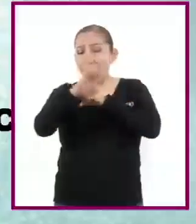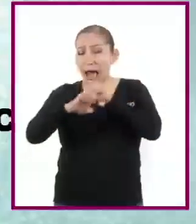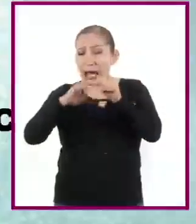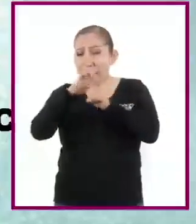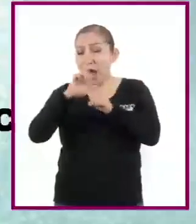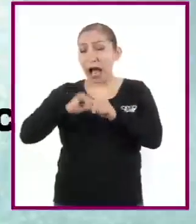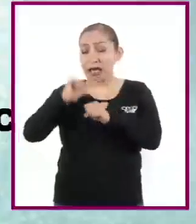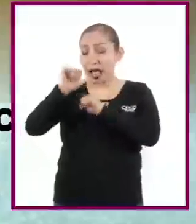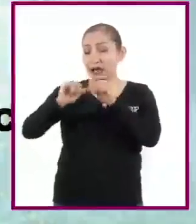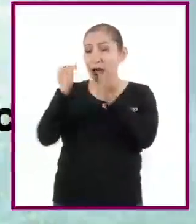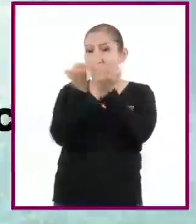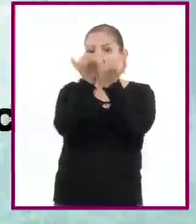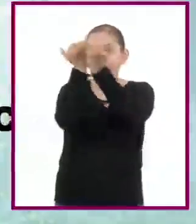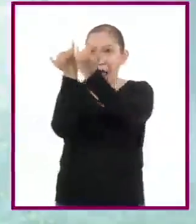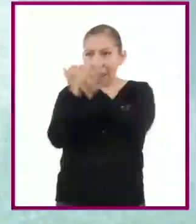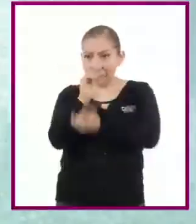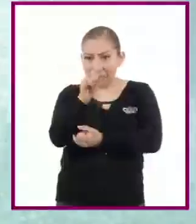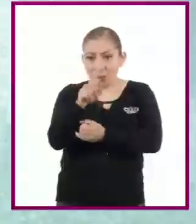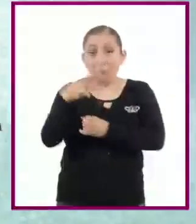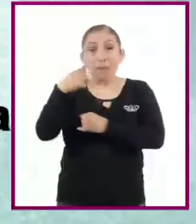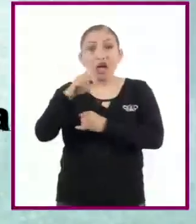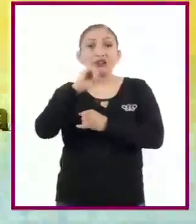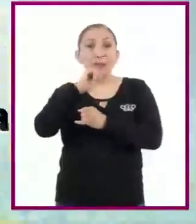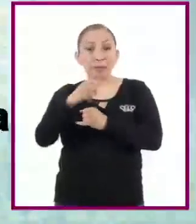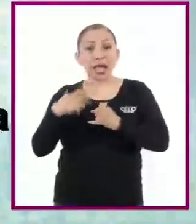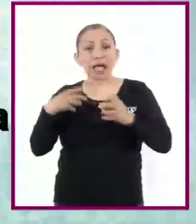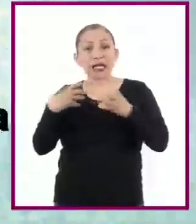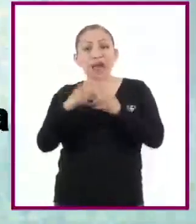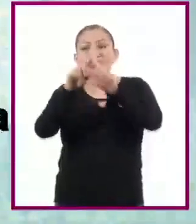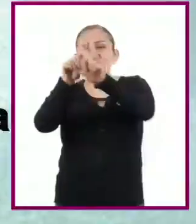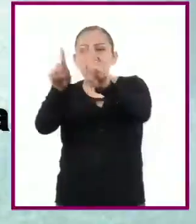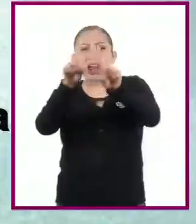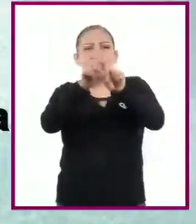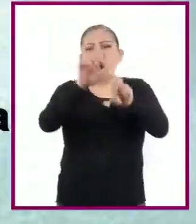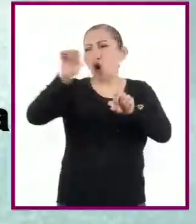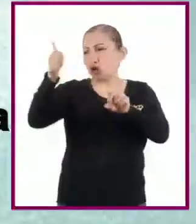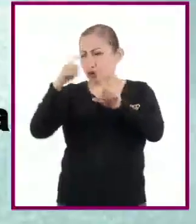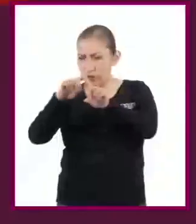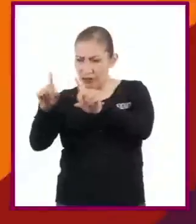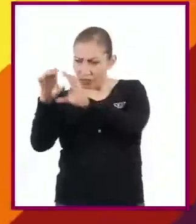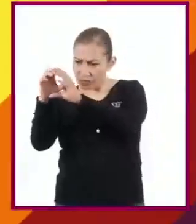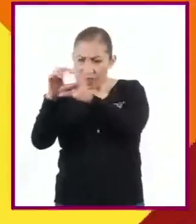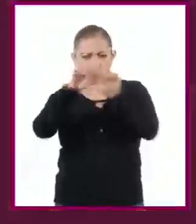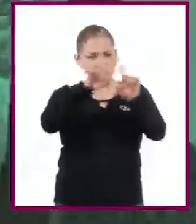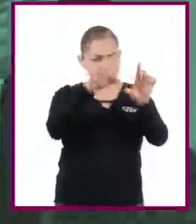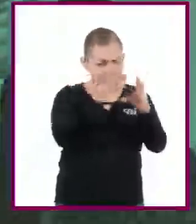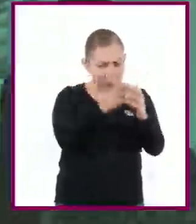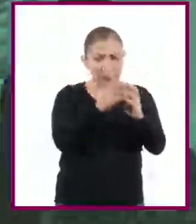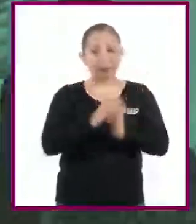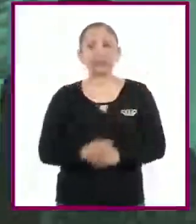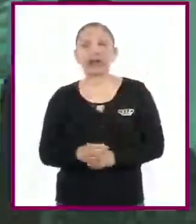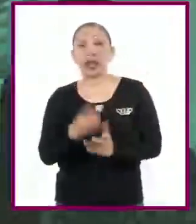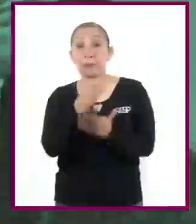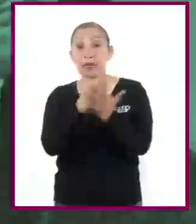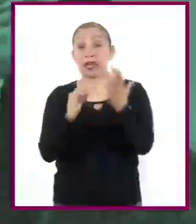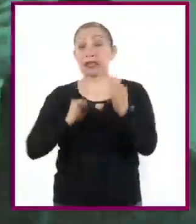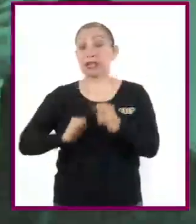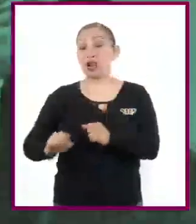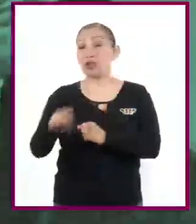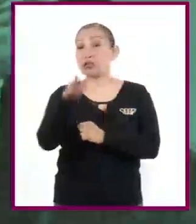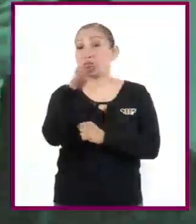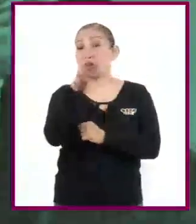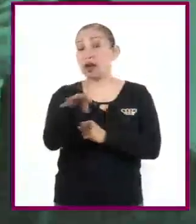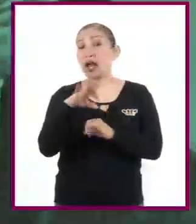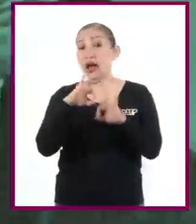por átomos iguales entre sí, pero que a su vez eran distintos a los de otro elemento. A mitad del siglo XIX,